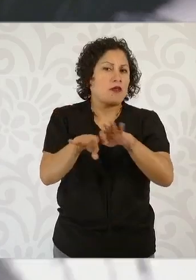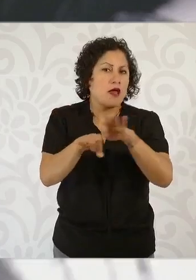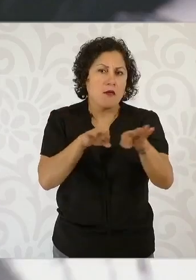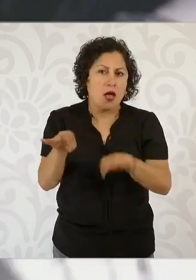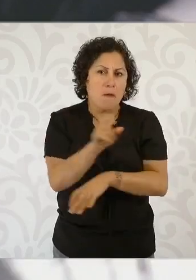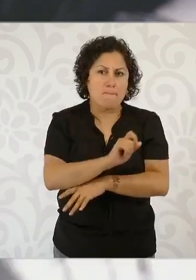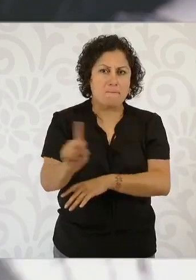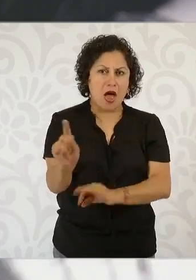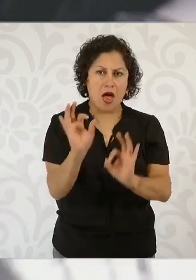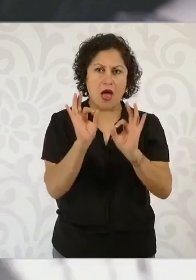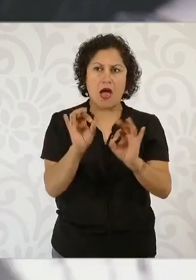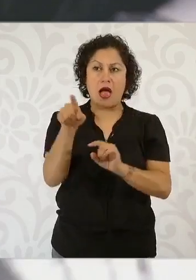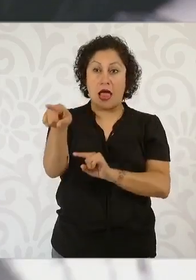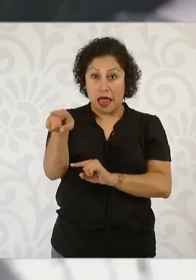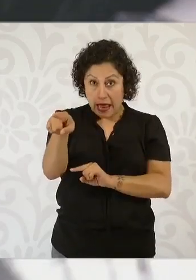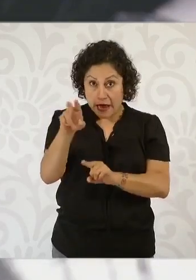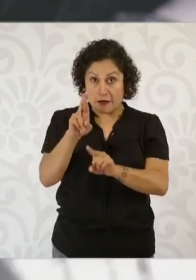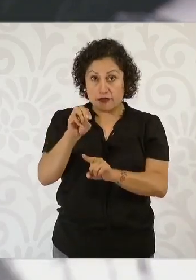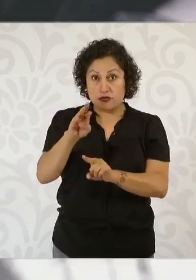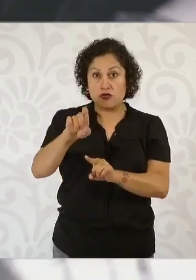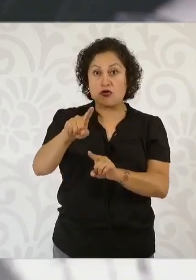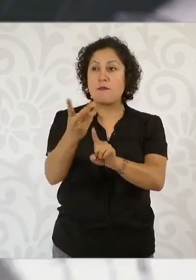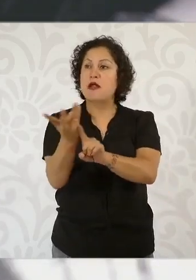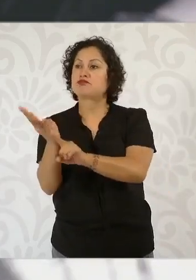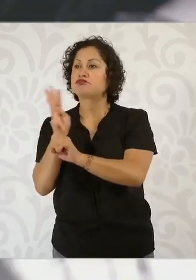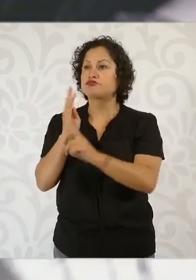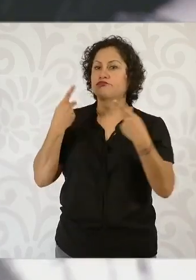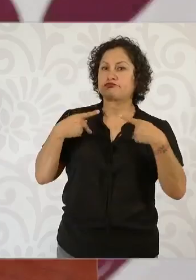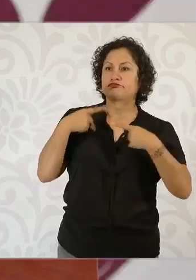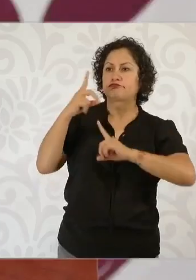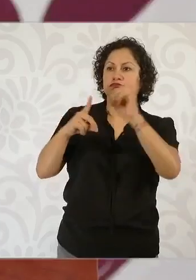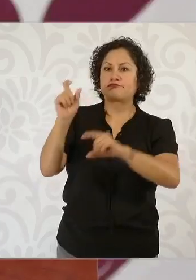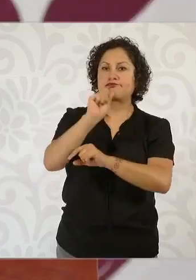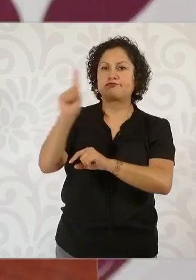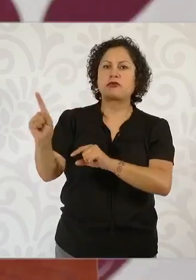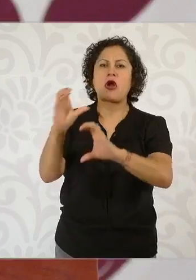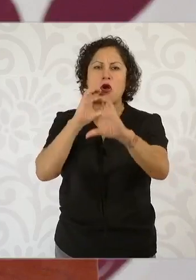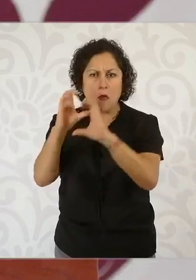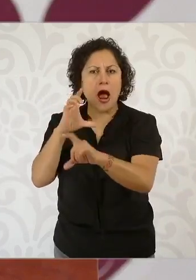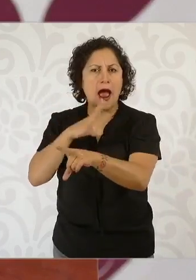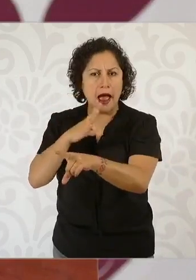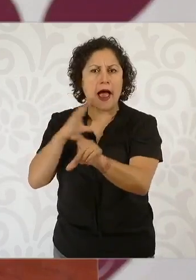Tiene mucha comunicación con los deportistas y está haciendo muy buen trabajo,